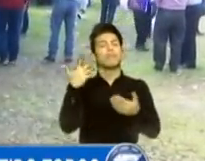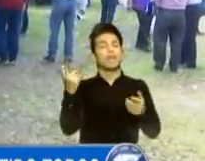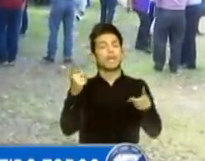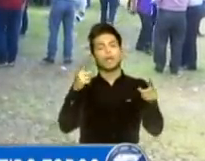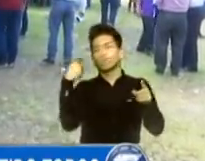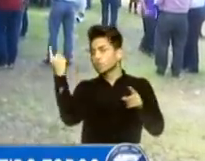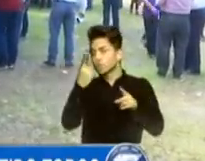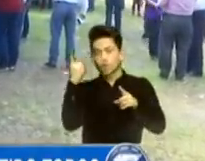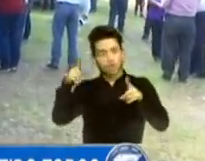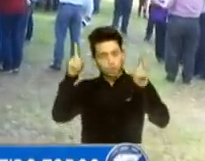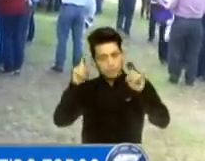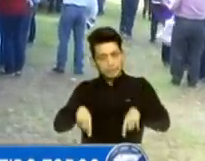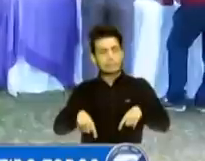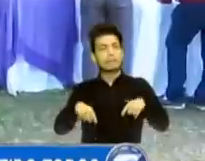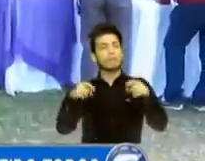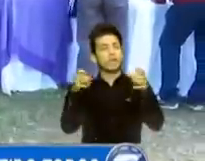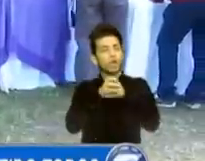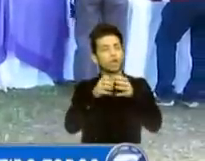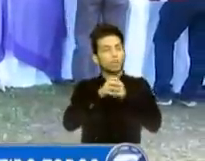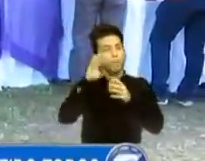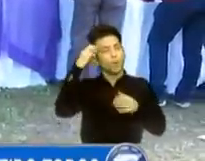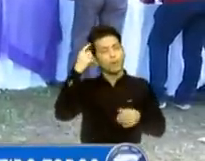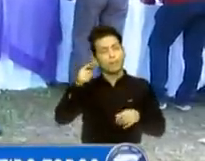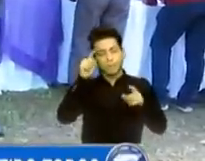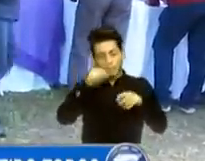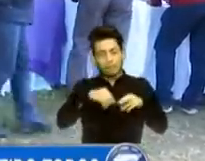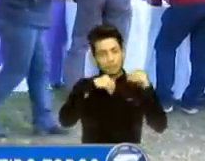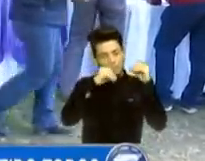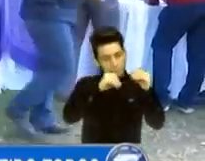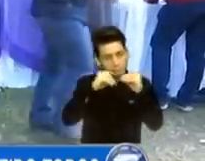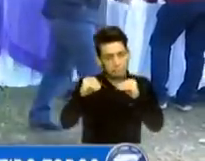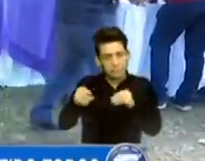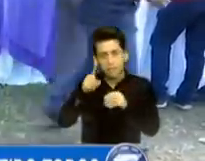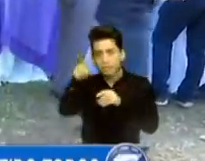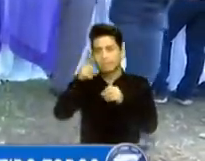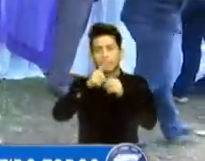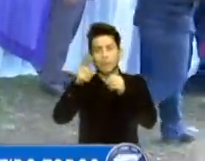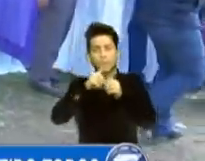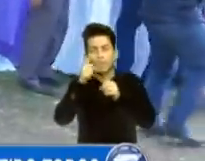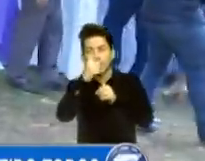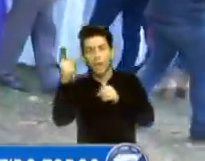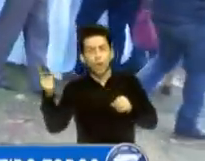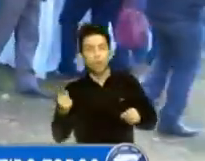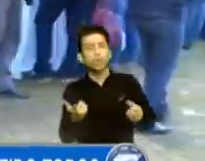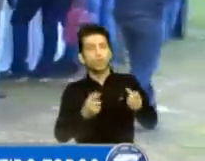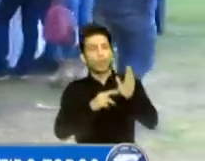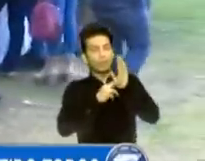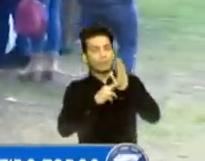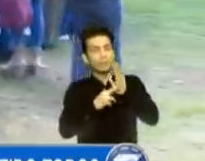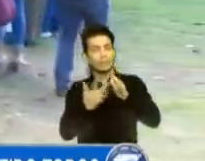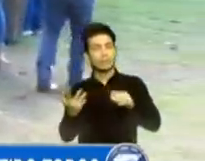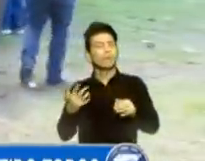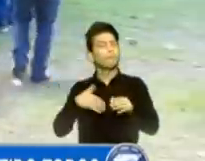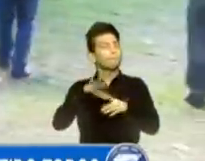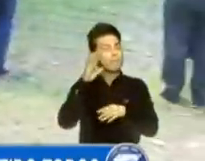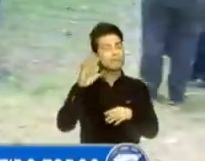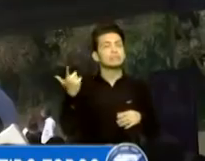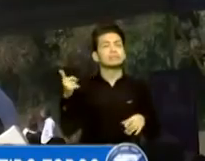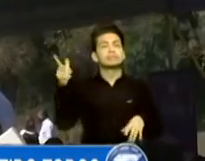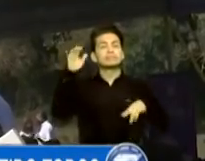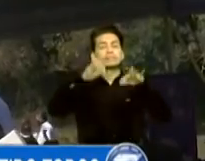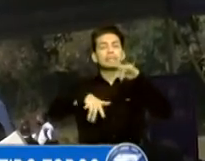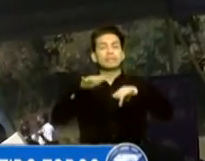mismo. Deberíamos de estar formando a nuestras bases y, como tú bien dices, en especial a los secretarios